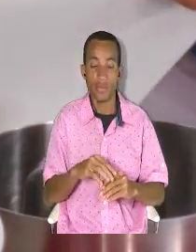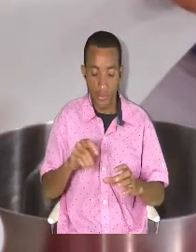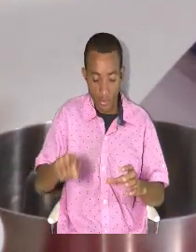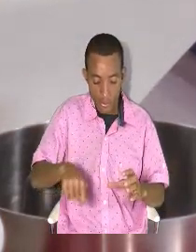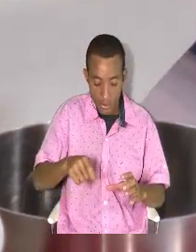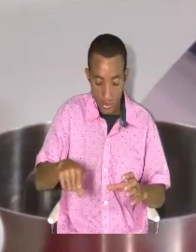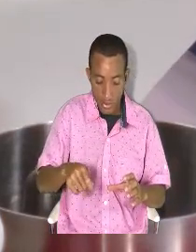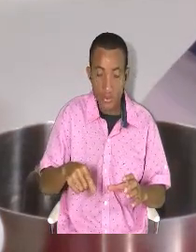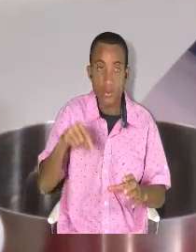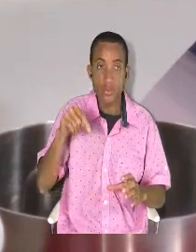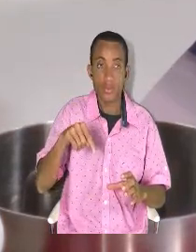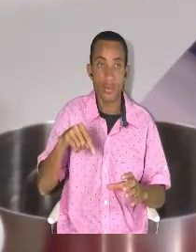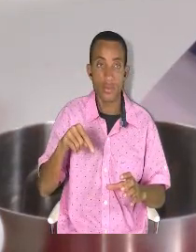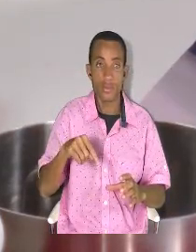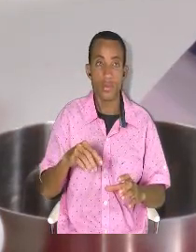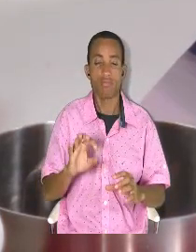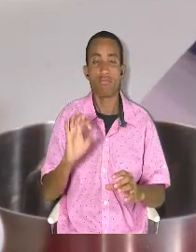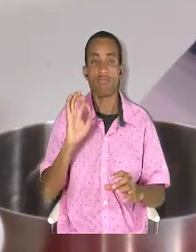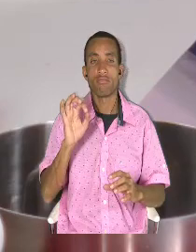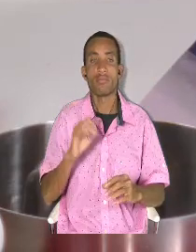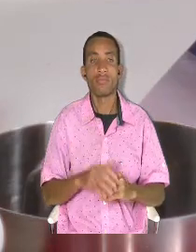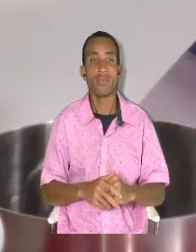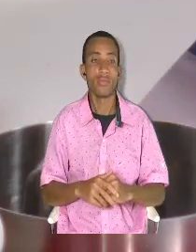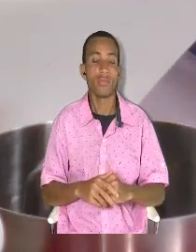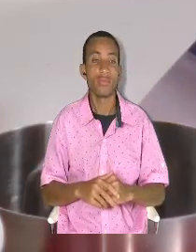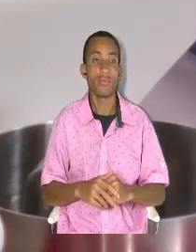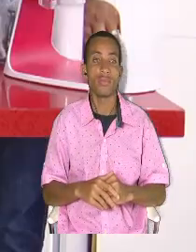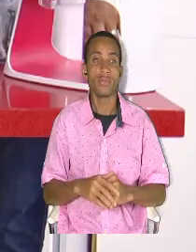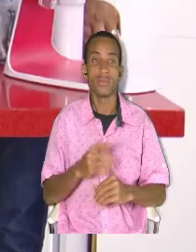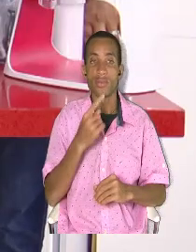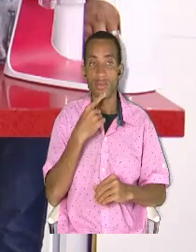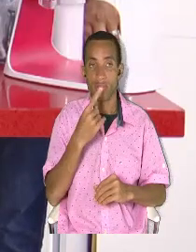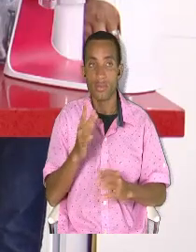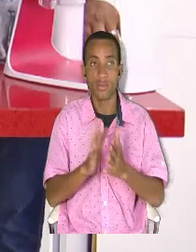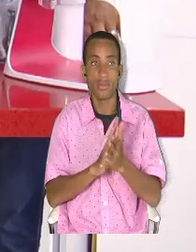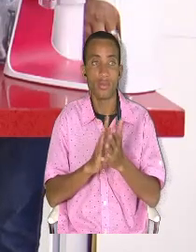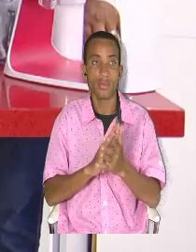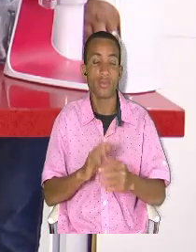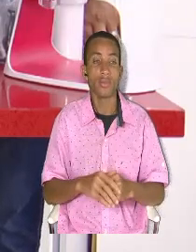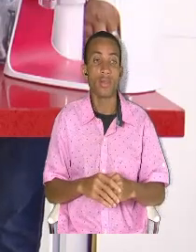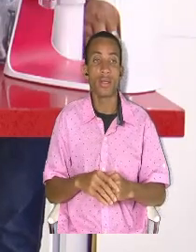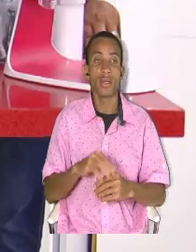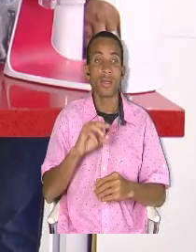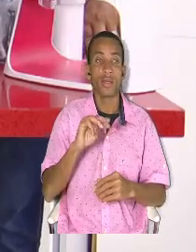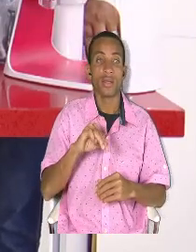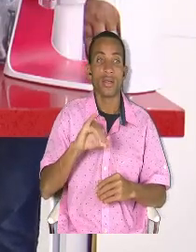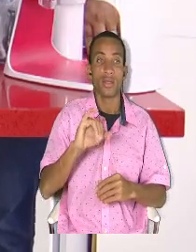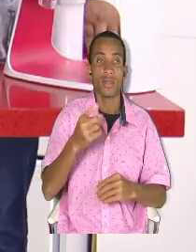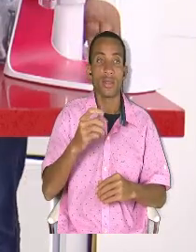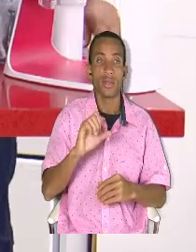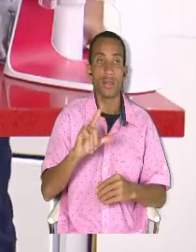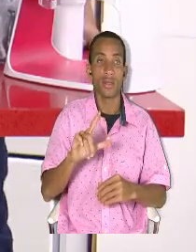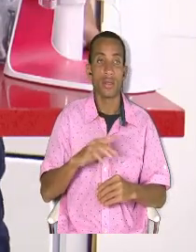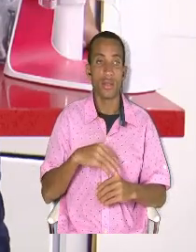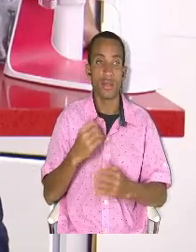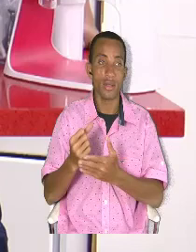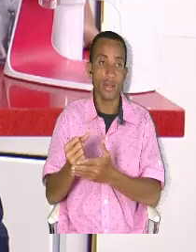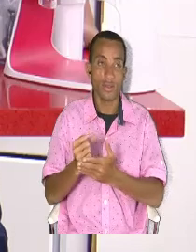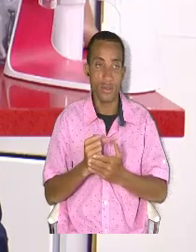productos como materia prima, ¿listo? Entonces, ¿qué les venía contando? Don Miguel, vamos a empezar a emplatar. Yo quiero que usted de pronto me colabore, digamos,